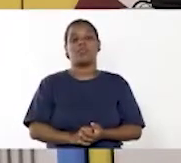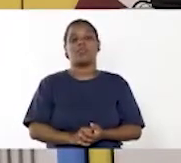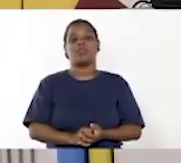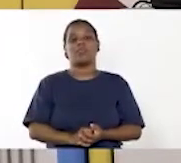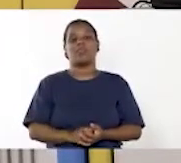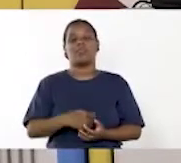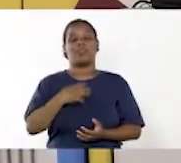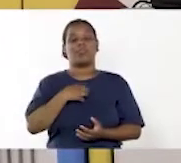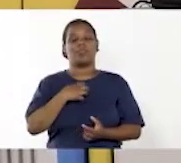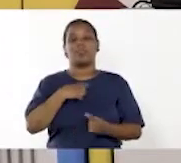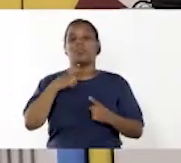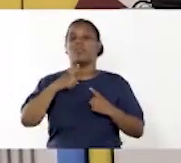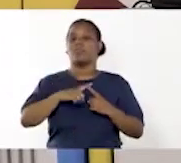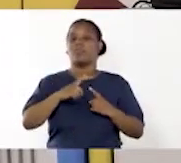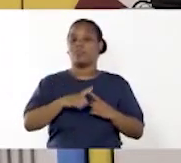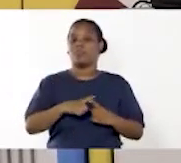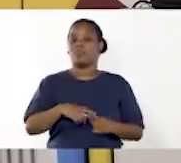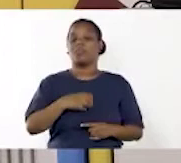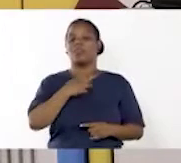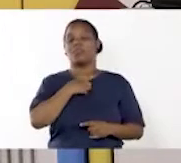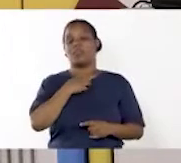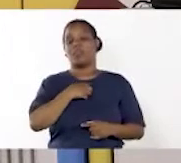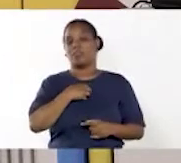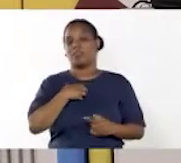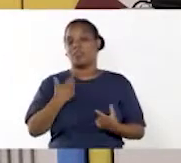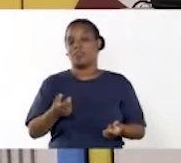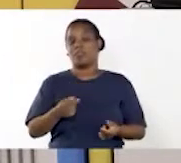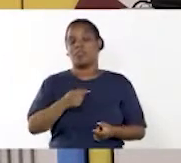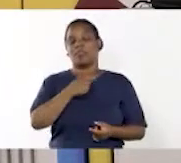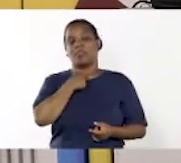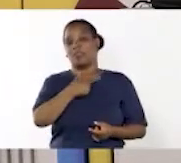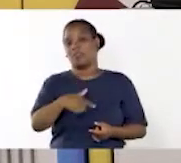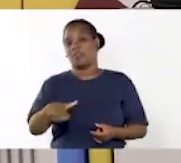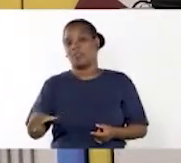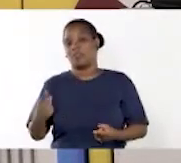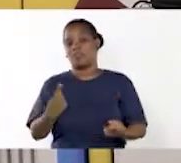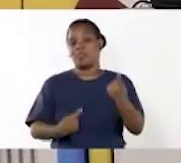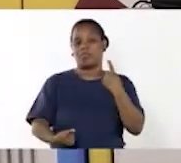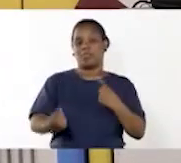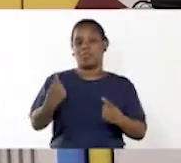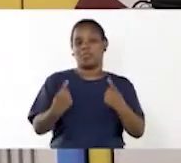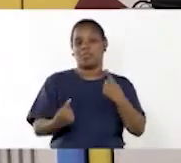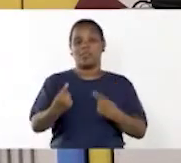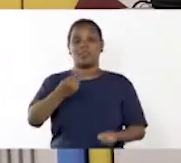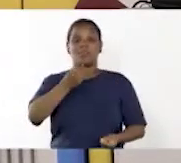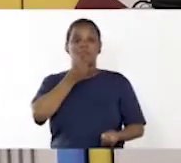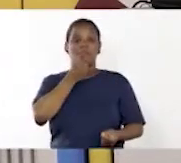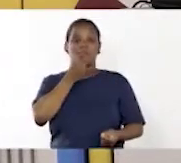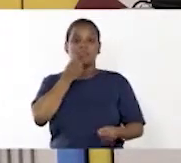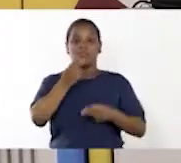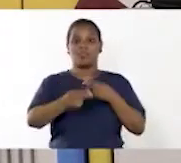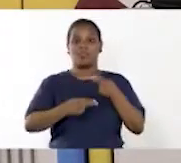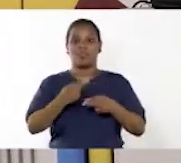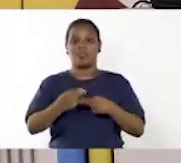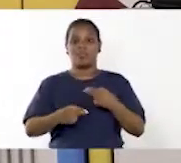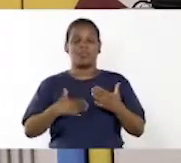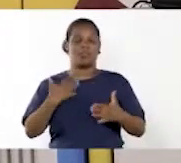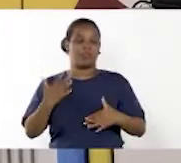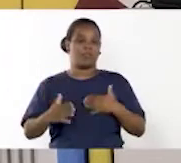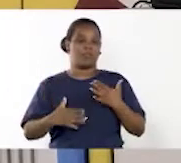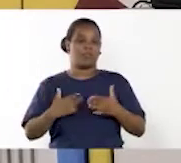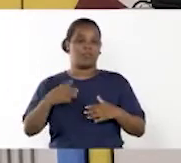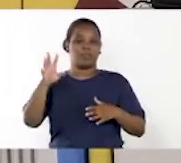tiene tareas y también tiene recursos y también tiene elementos que podemos hacer actividad